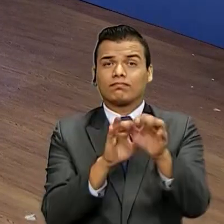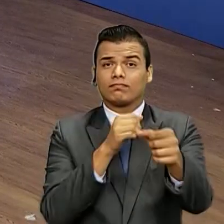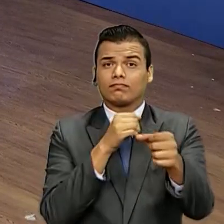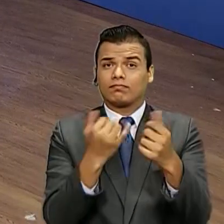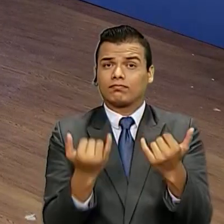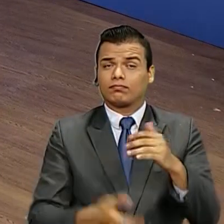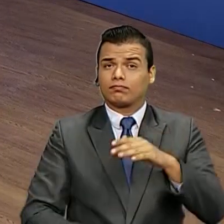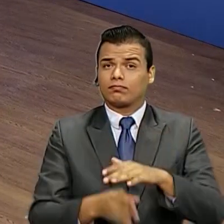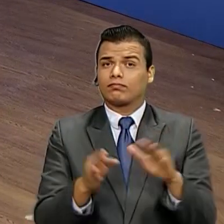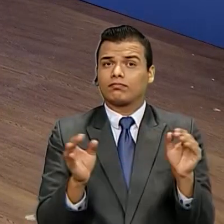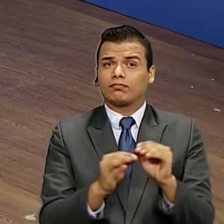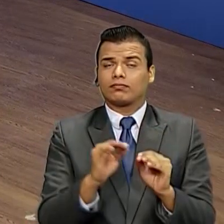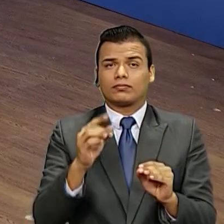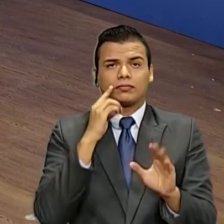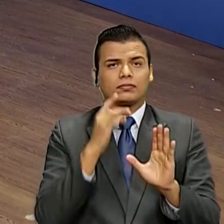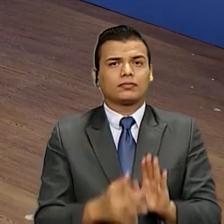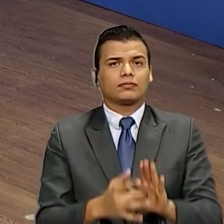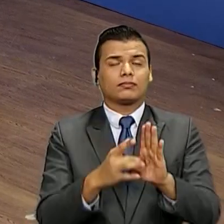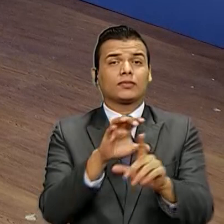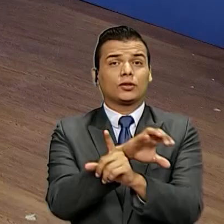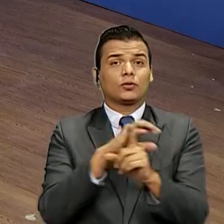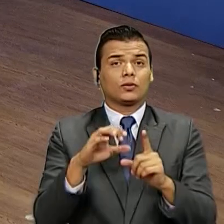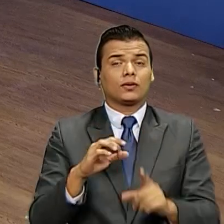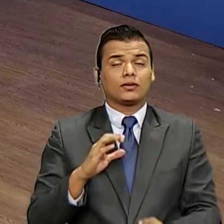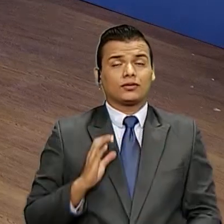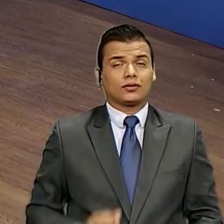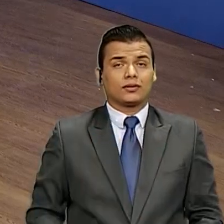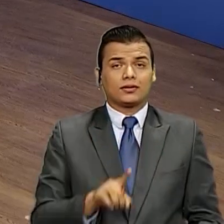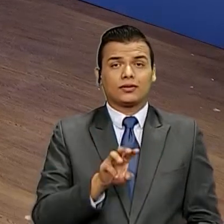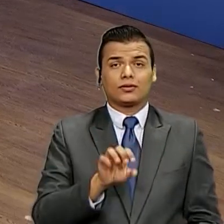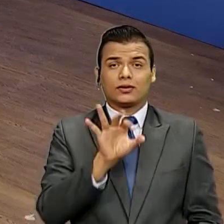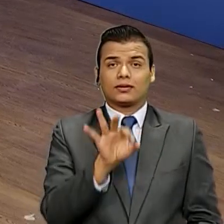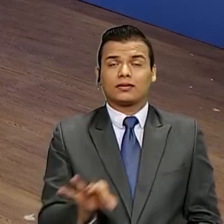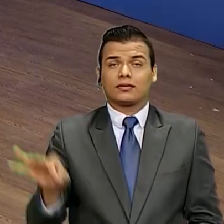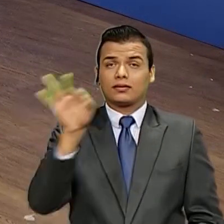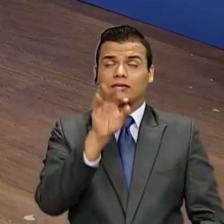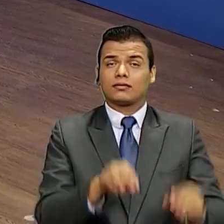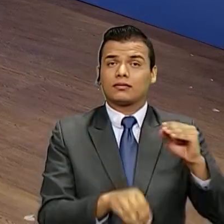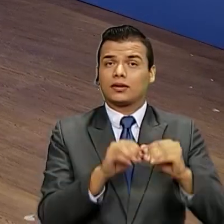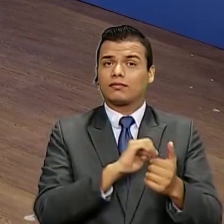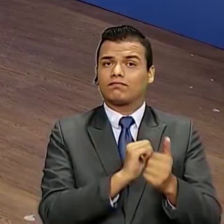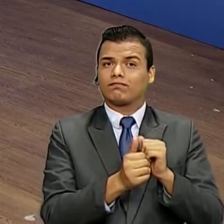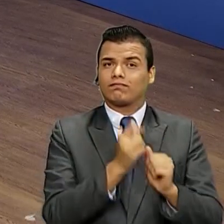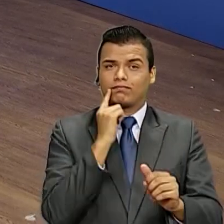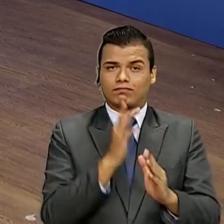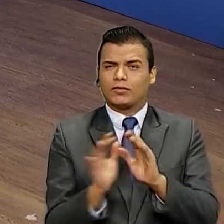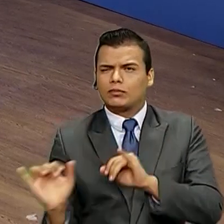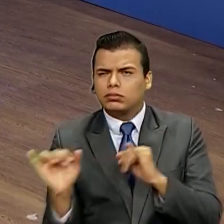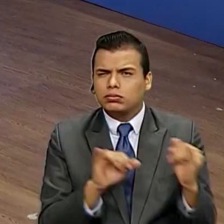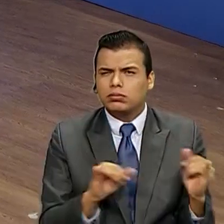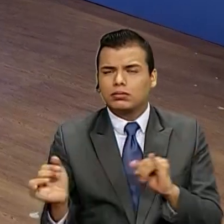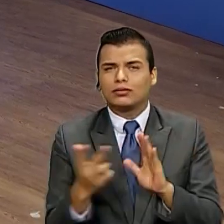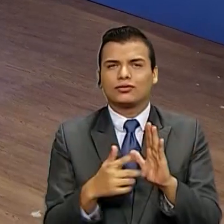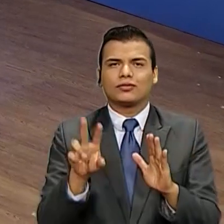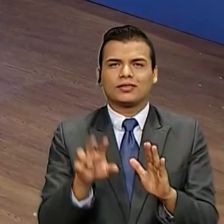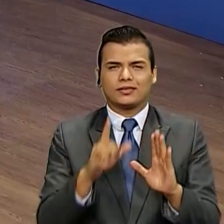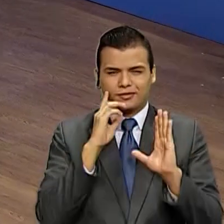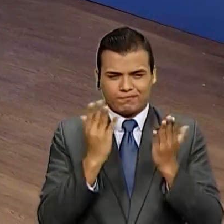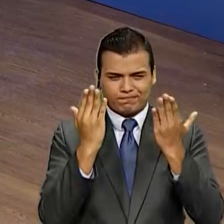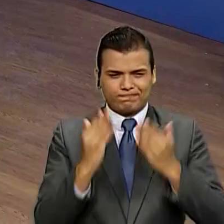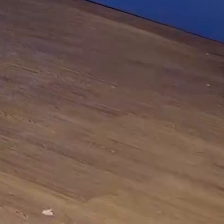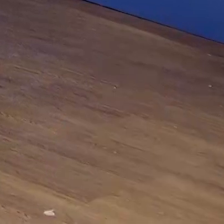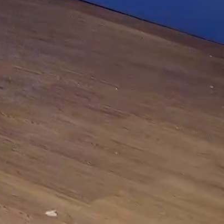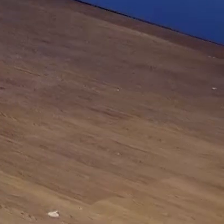y ya regresamos con nuestra sección de Cultura Ciudadana 180 grados y en los deportes todo sobre el Giro de Italia 2017. Ya